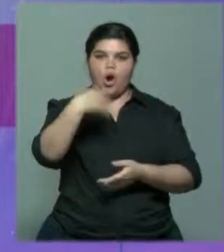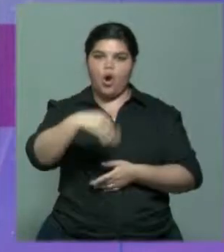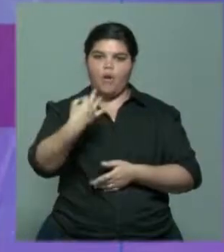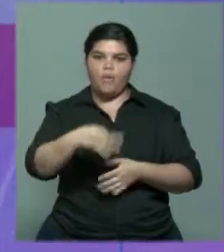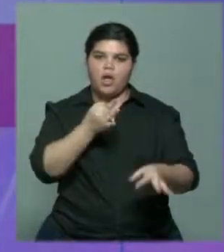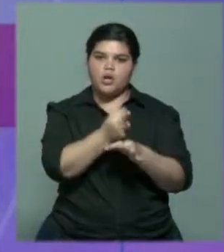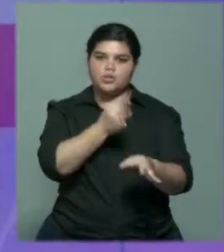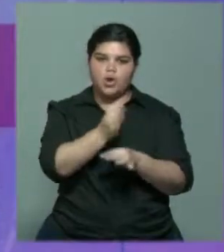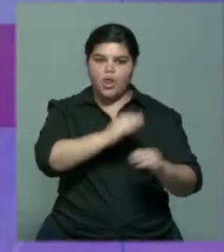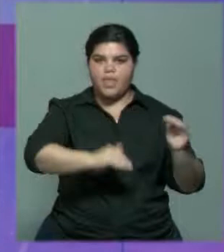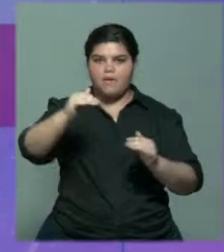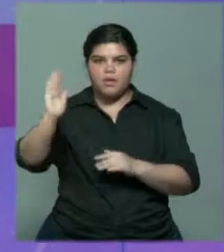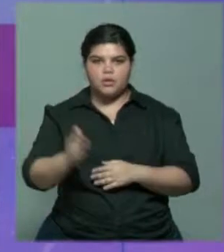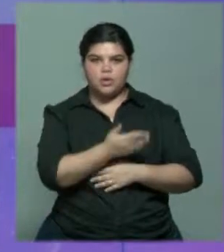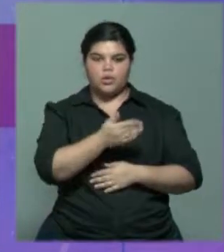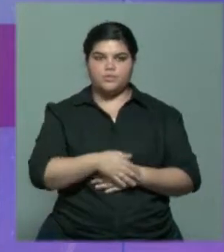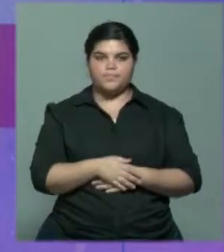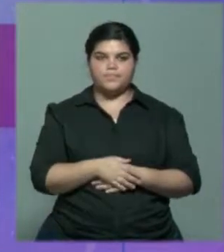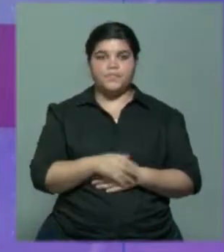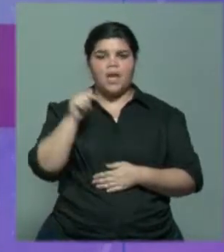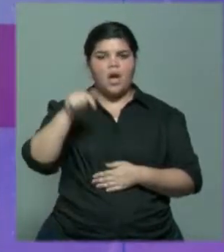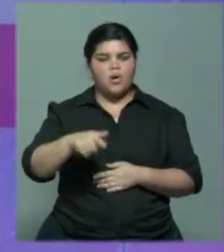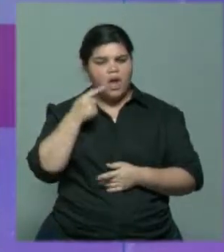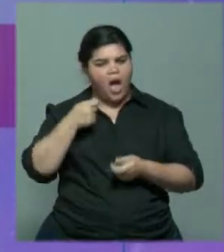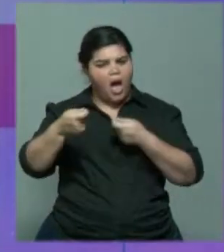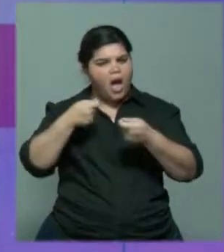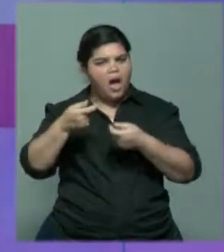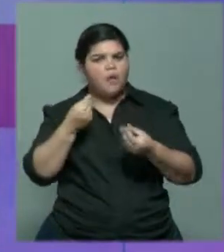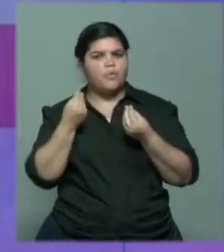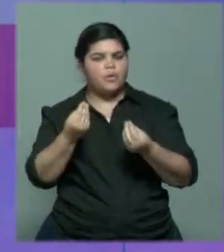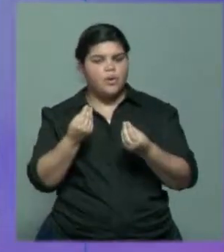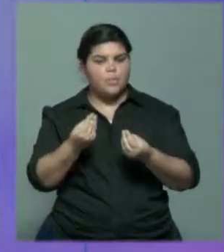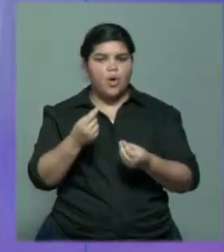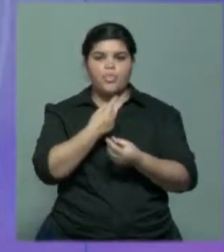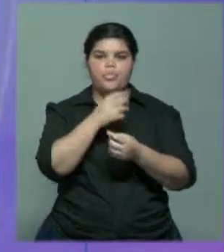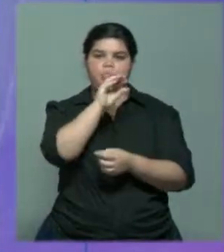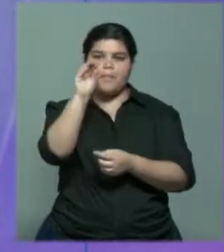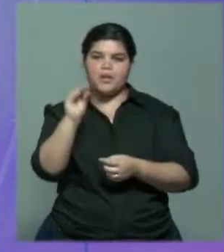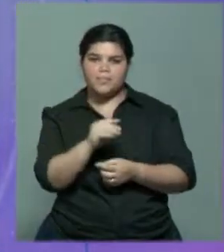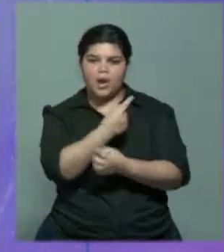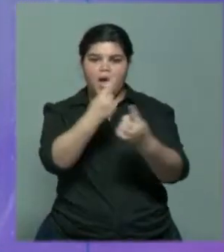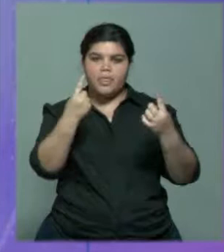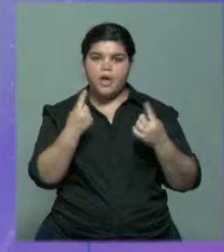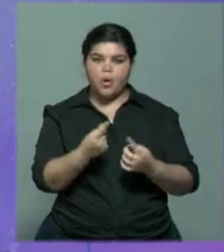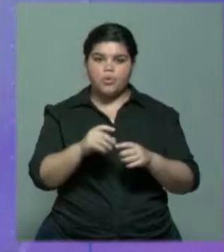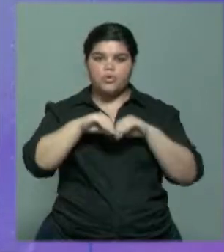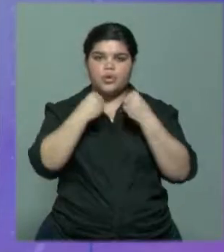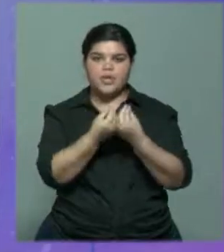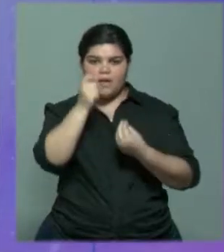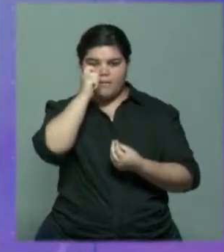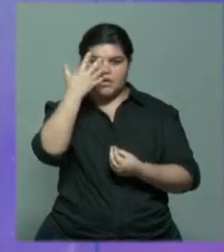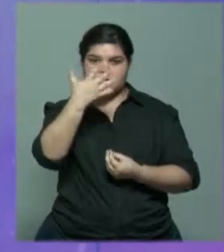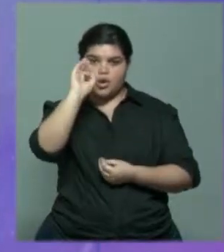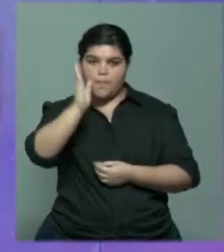los niveles. Se recepcionó la posibilidad de que cada uno de esos departamentos tenga el